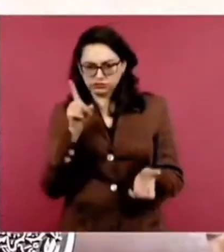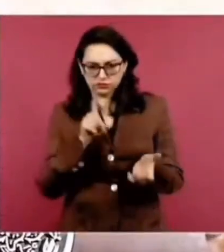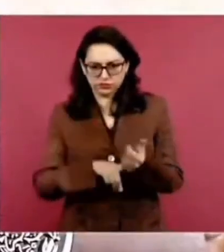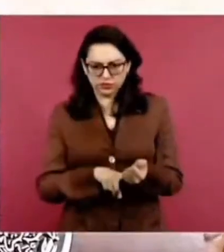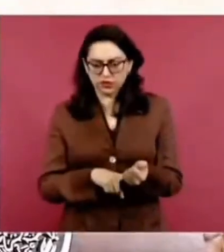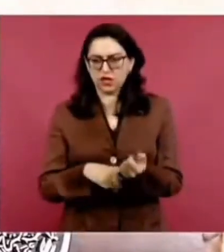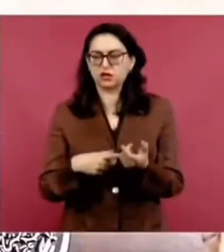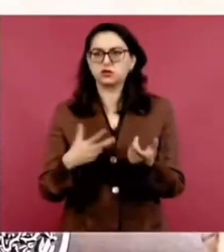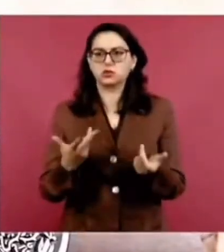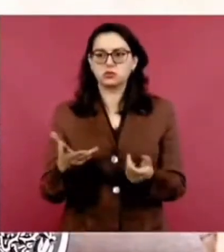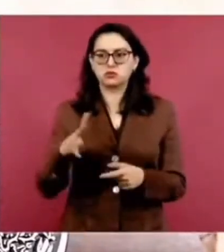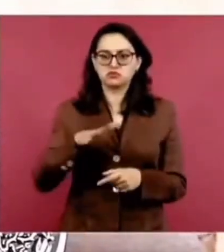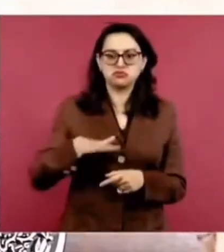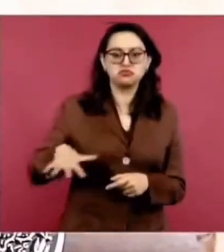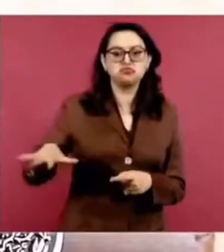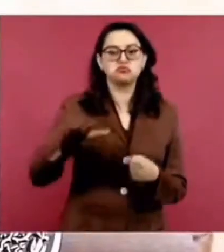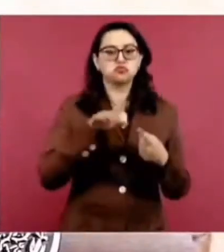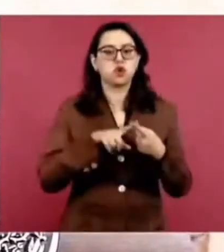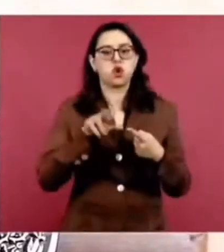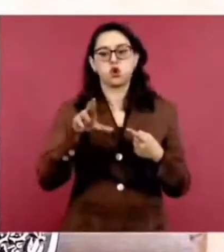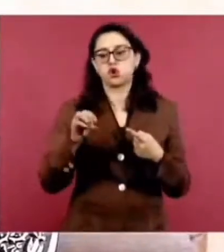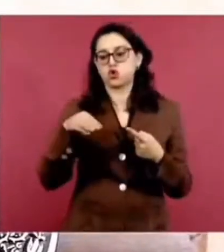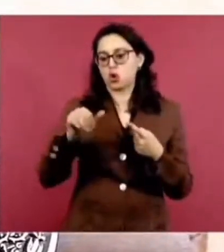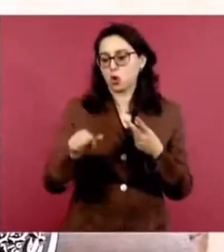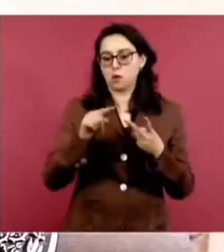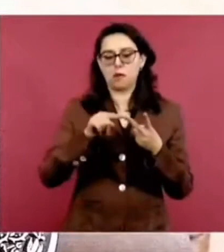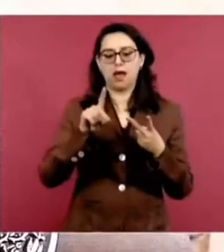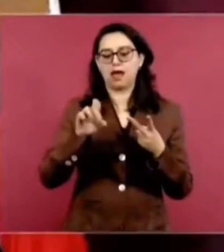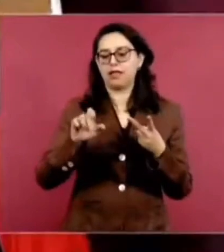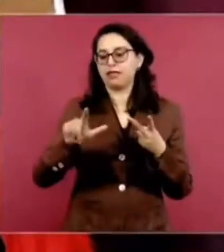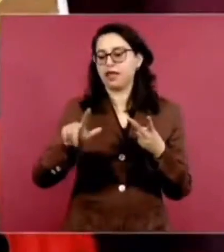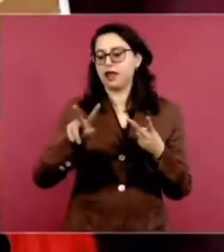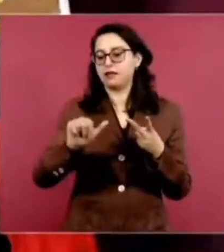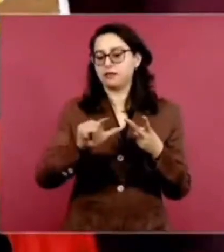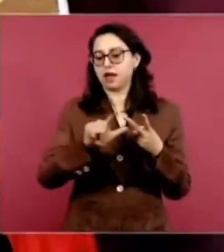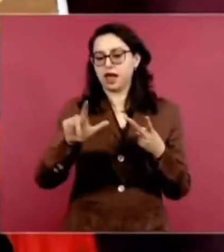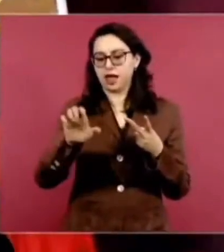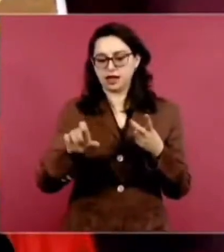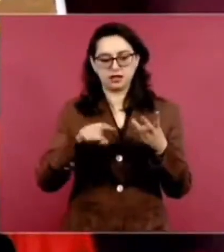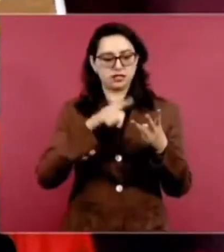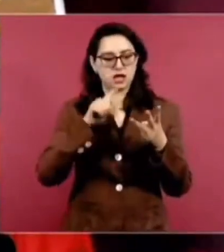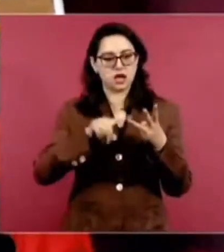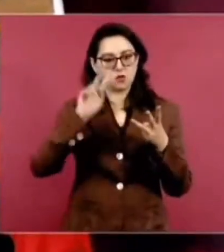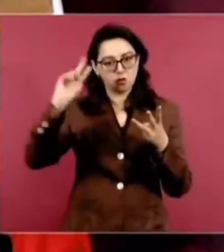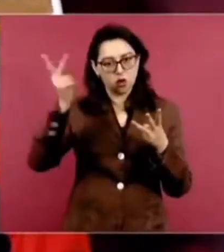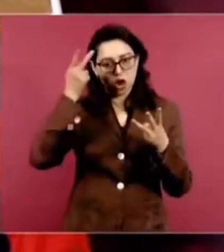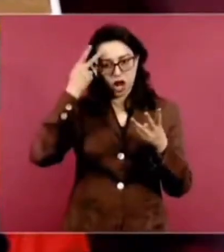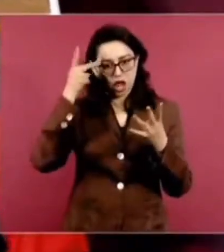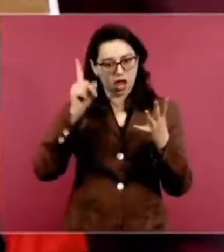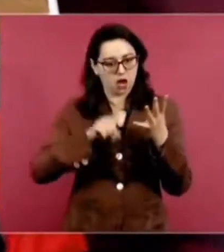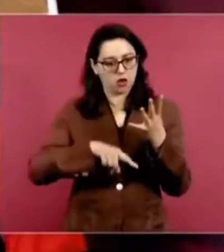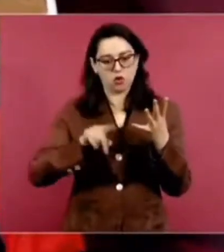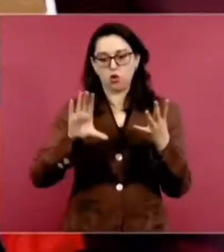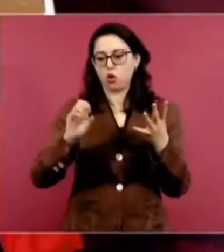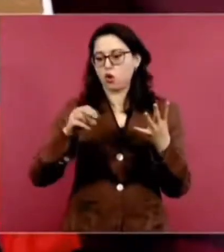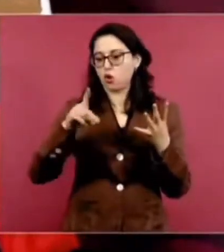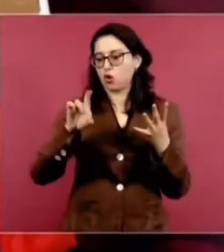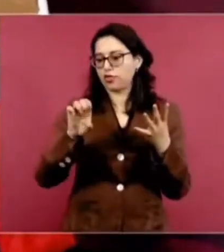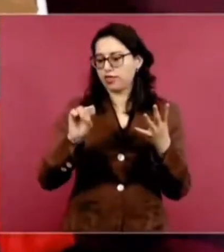la Roma, en la del Valle, La Condesa. Polanco,